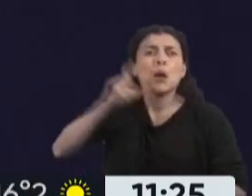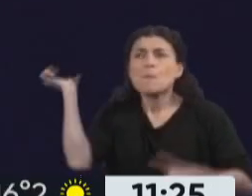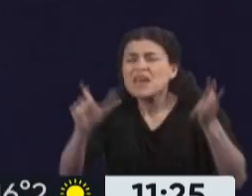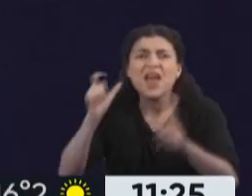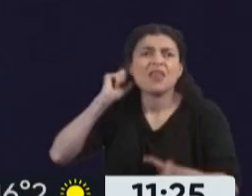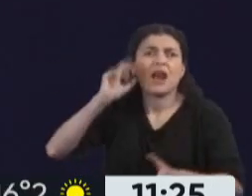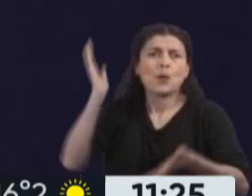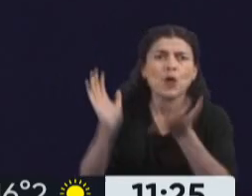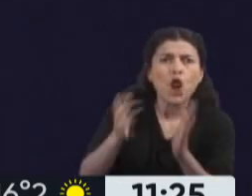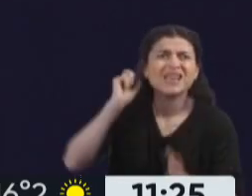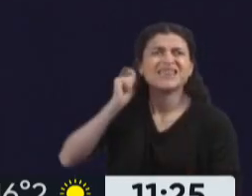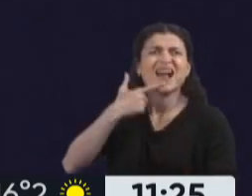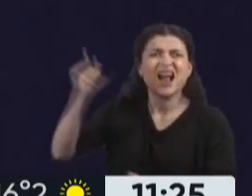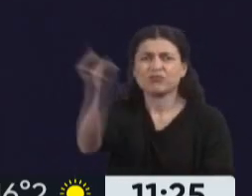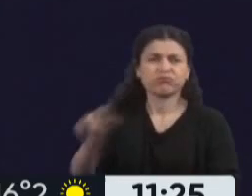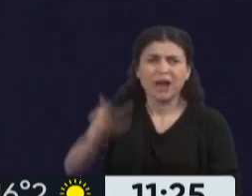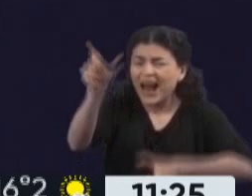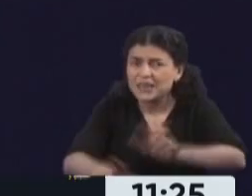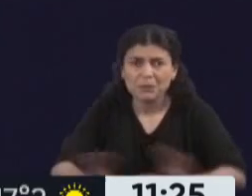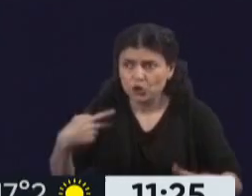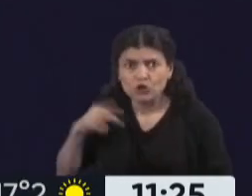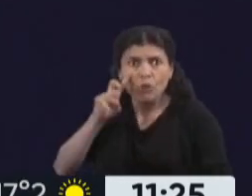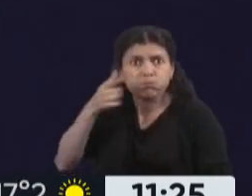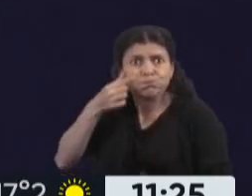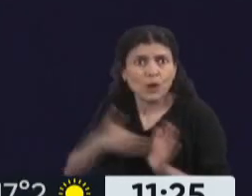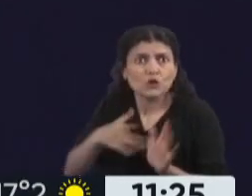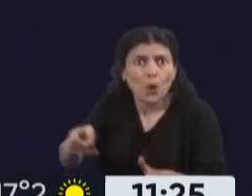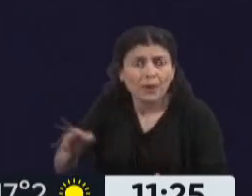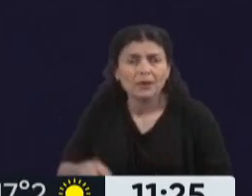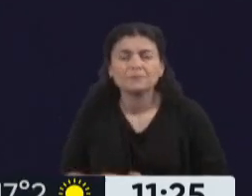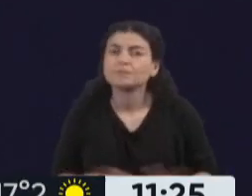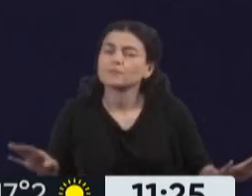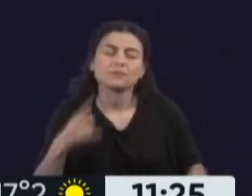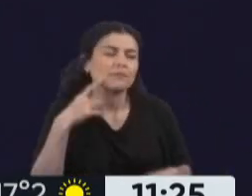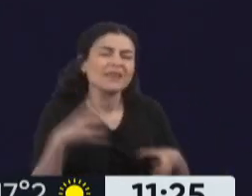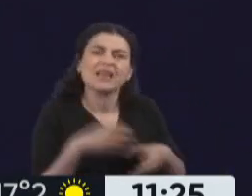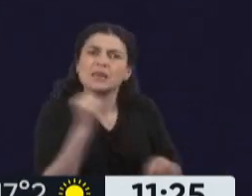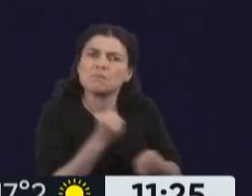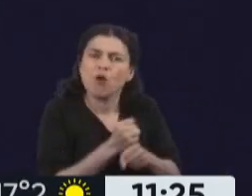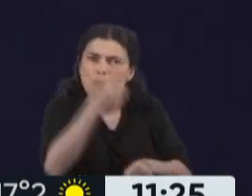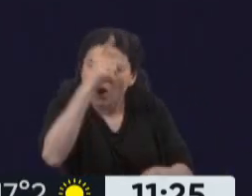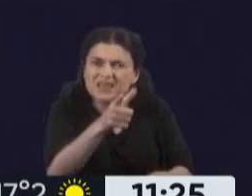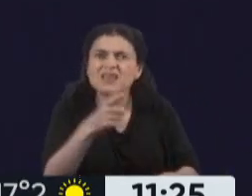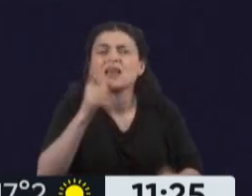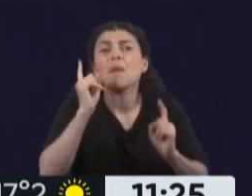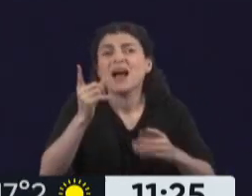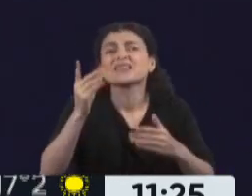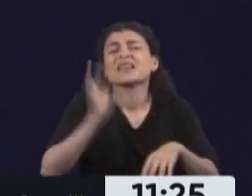el orden dentro de la ley, cumpliendo con los protocolos y con un trabajo hiperprofesional,